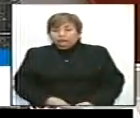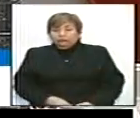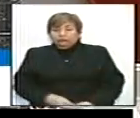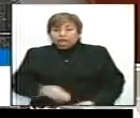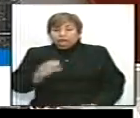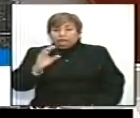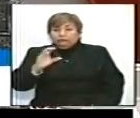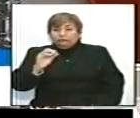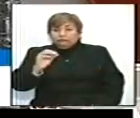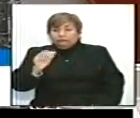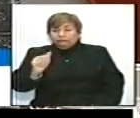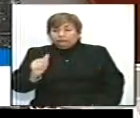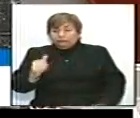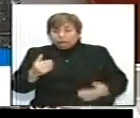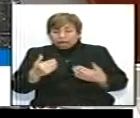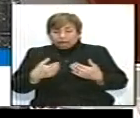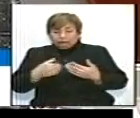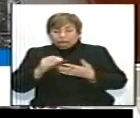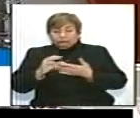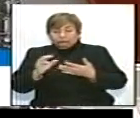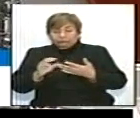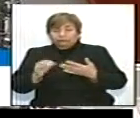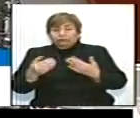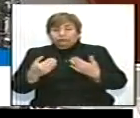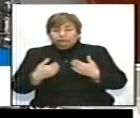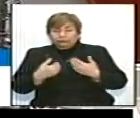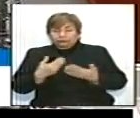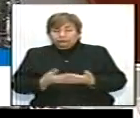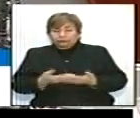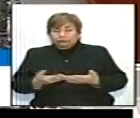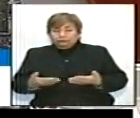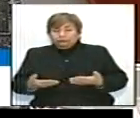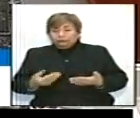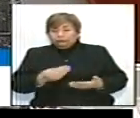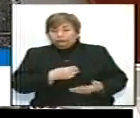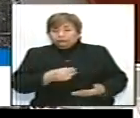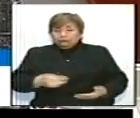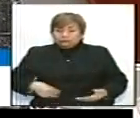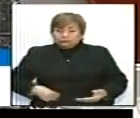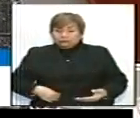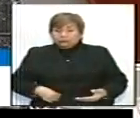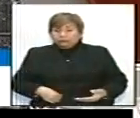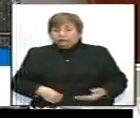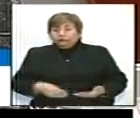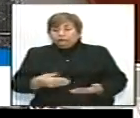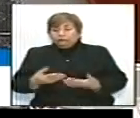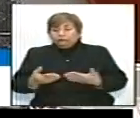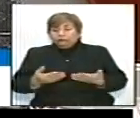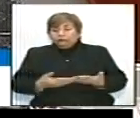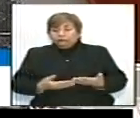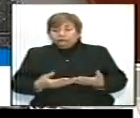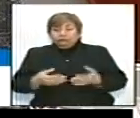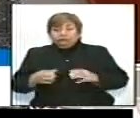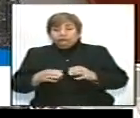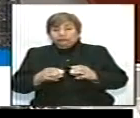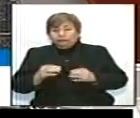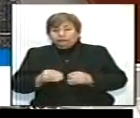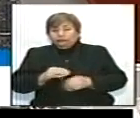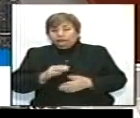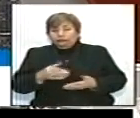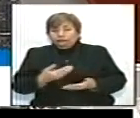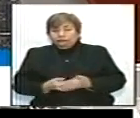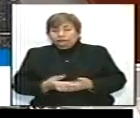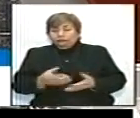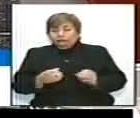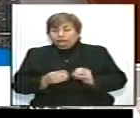COAR, los chicos tienen una residencia, por lo tanto, como ministerio se ha establecido un equipo que se encarga de la gestión de todo ese brazo